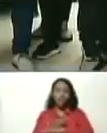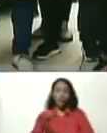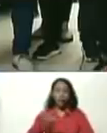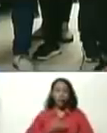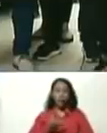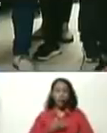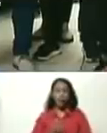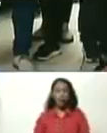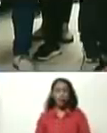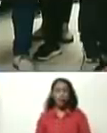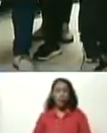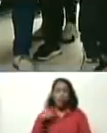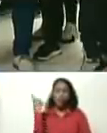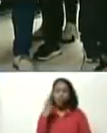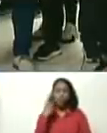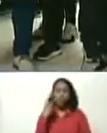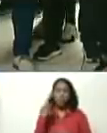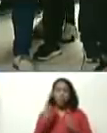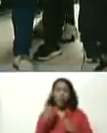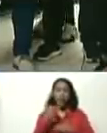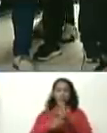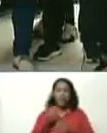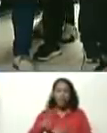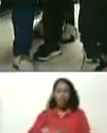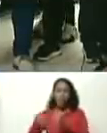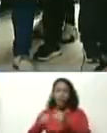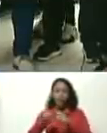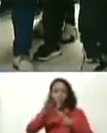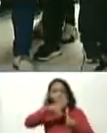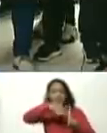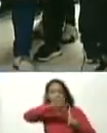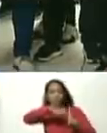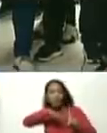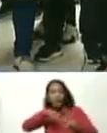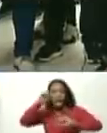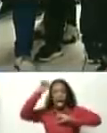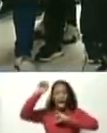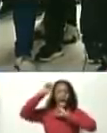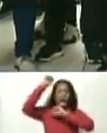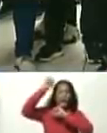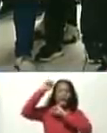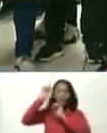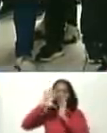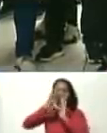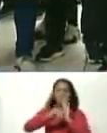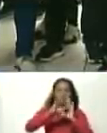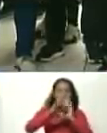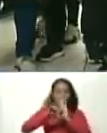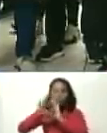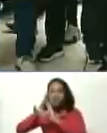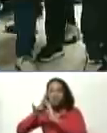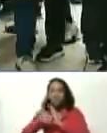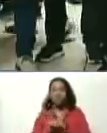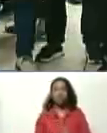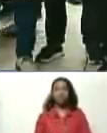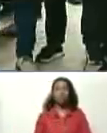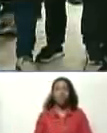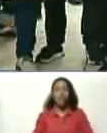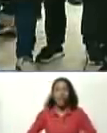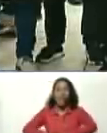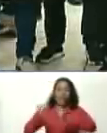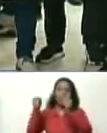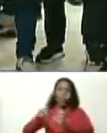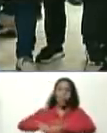alcaldías solamente para hacer daño, conspirar, guarimbiar, robar y